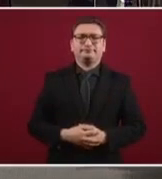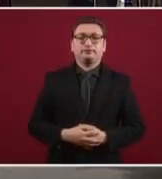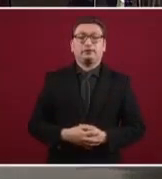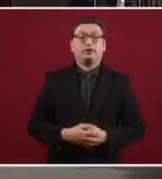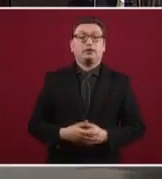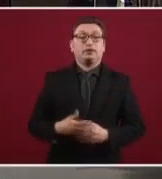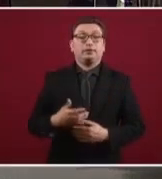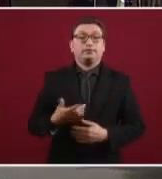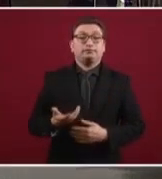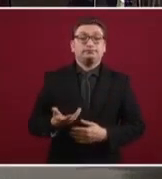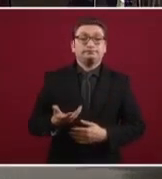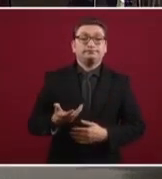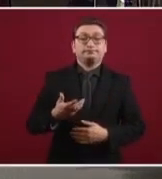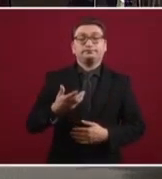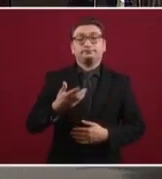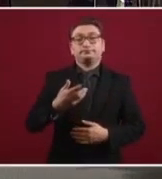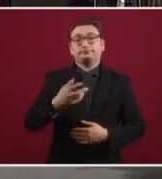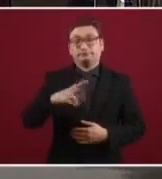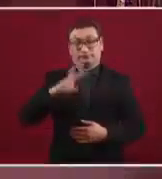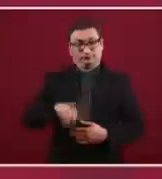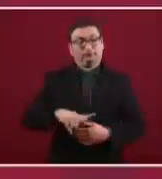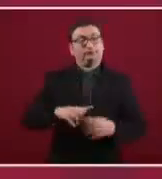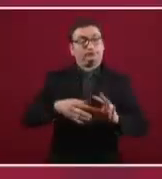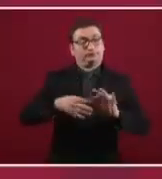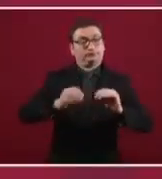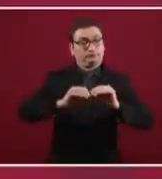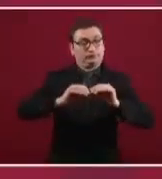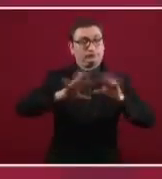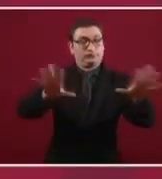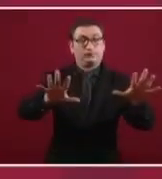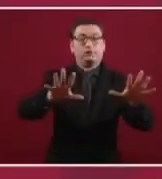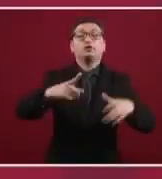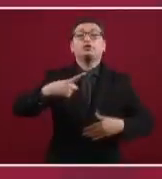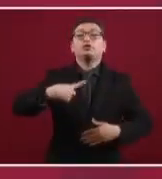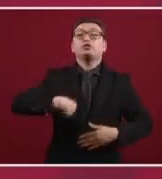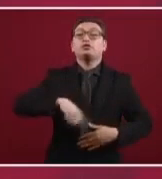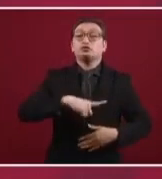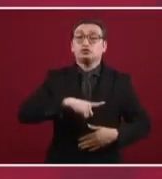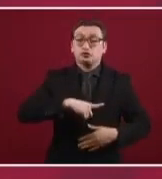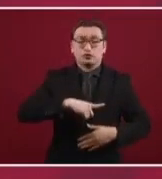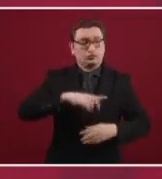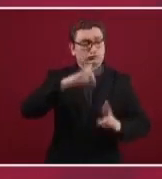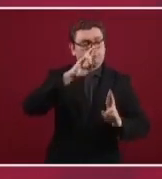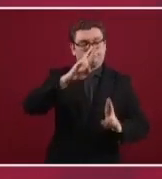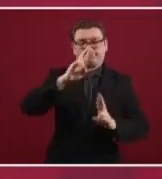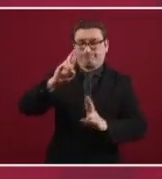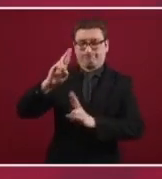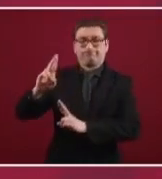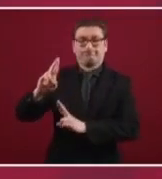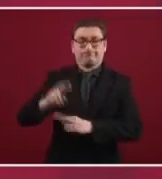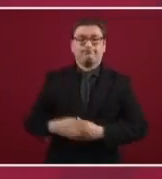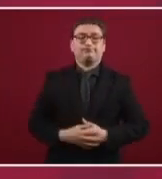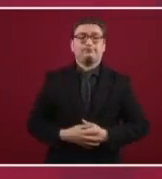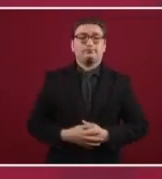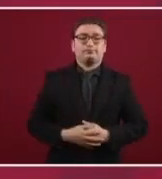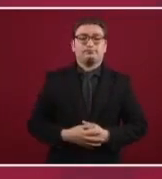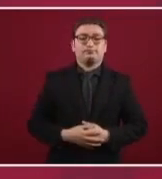Lo que sí debe de quedar muy claro, que nosotros respetamos